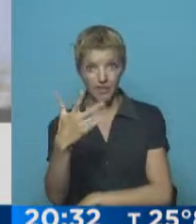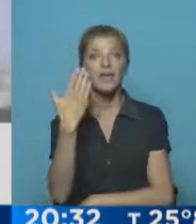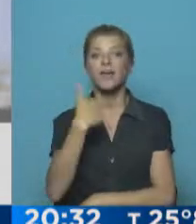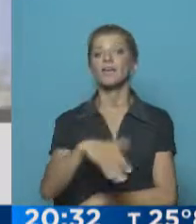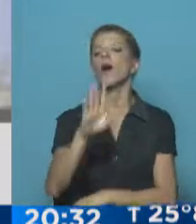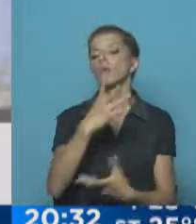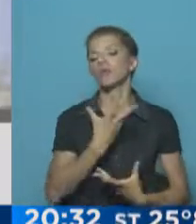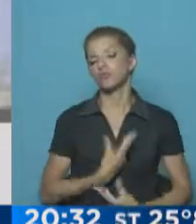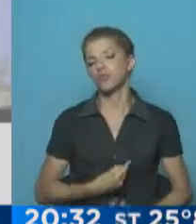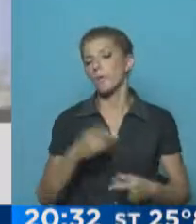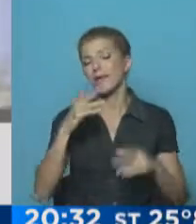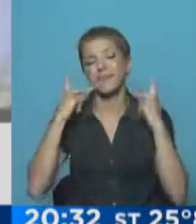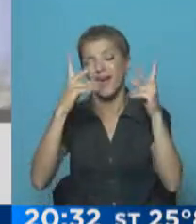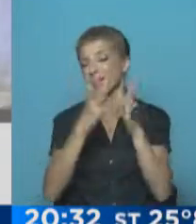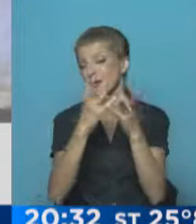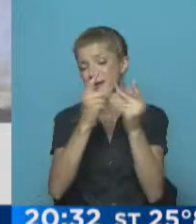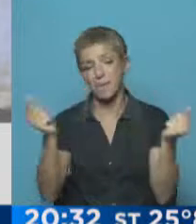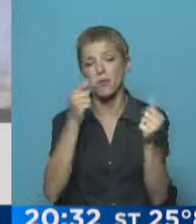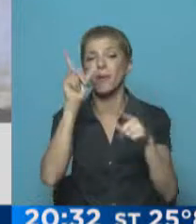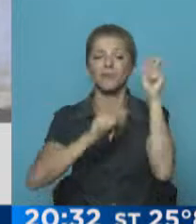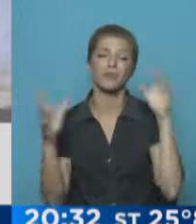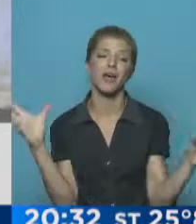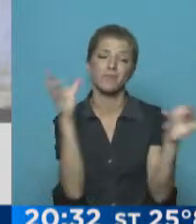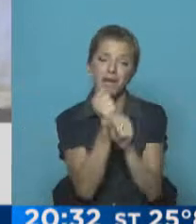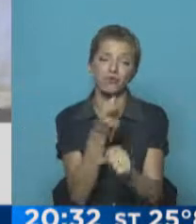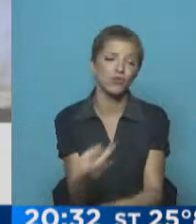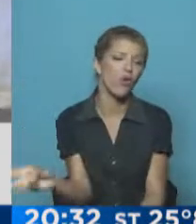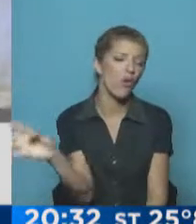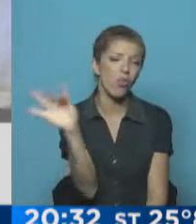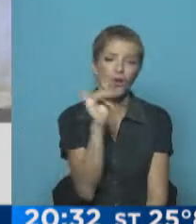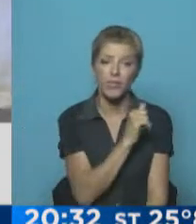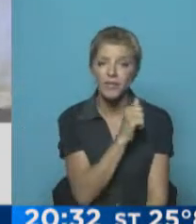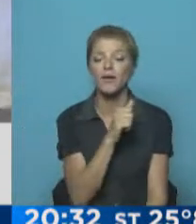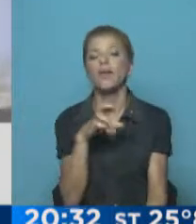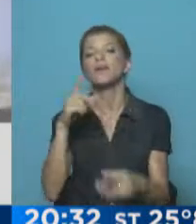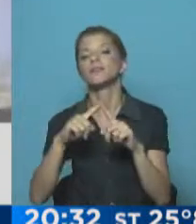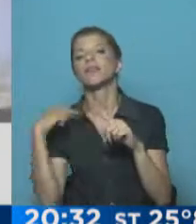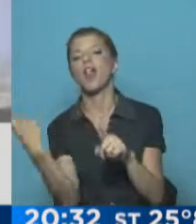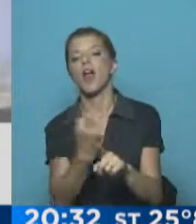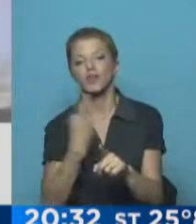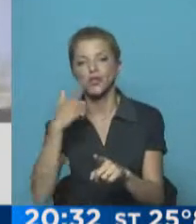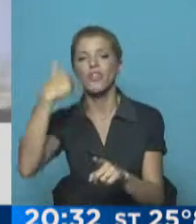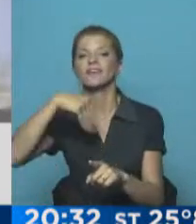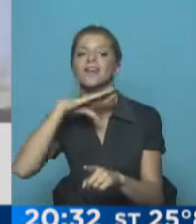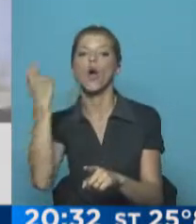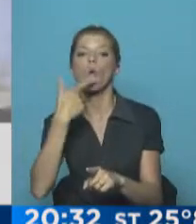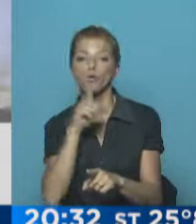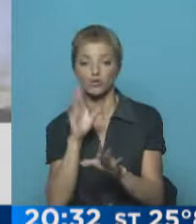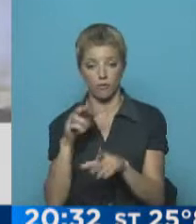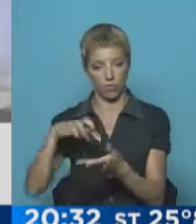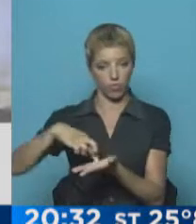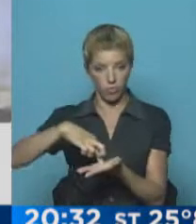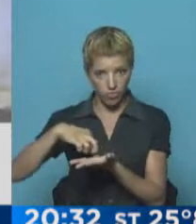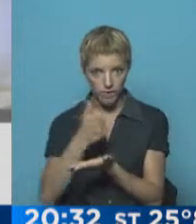alivio enorme para muchísima gente que viaja en colectivo todos los días, que toma el colectivo en la rotonda de San Justo. Ese va a empezar las primeras